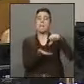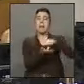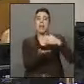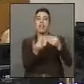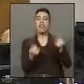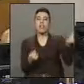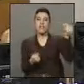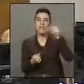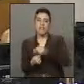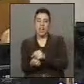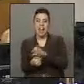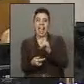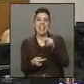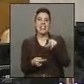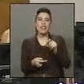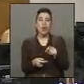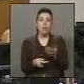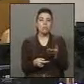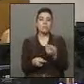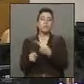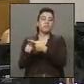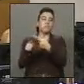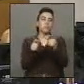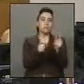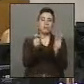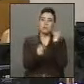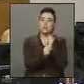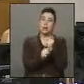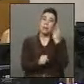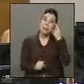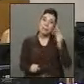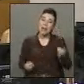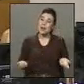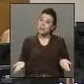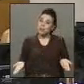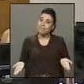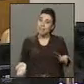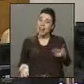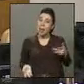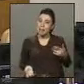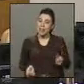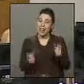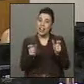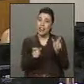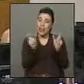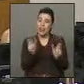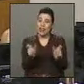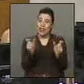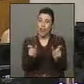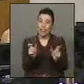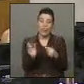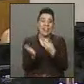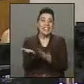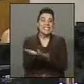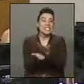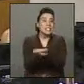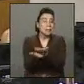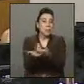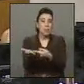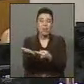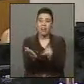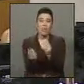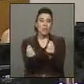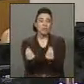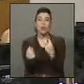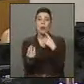otras condiciones de las trabajadoras. Sin embargo, desgraciadamente, la fiscalización que aquí se propone es bastante timorata, toda vez que